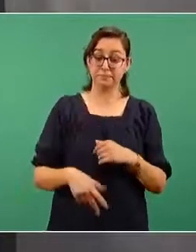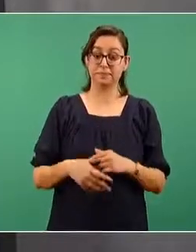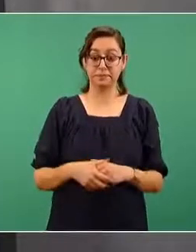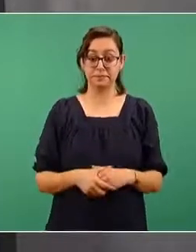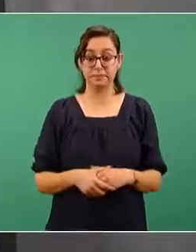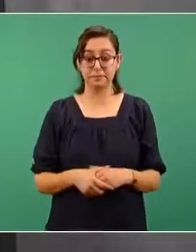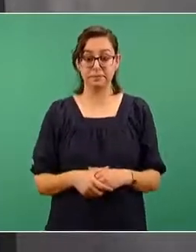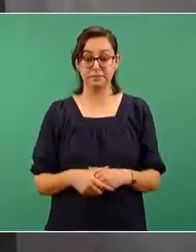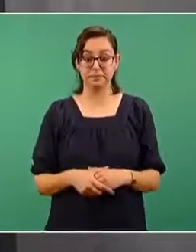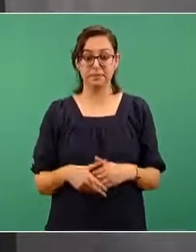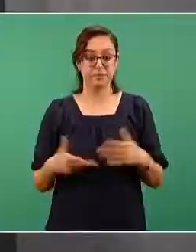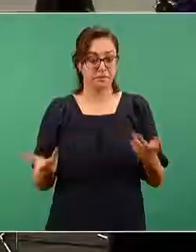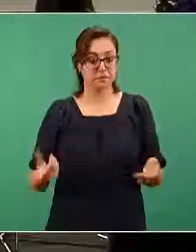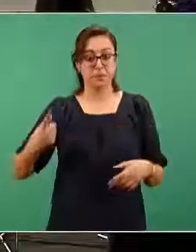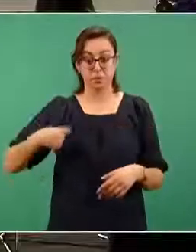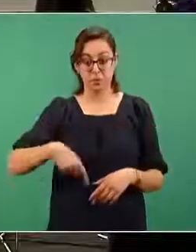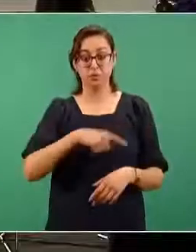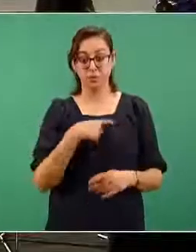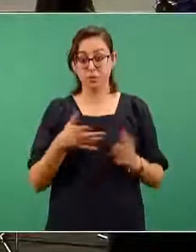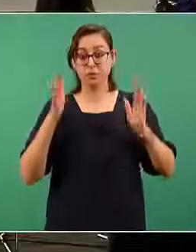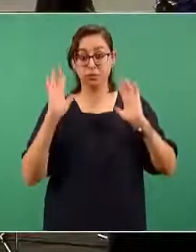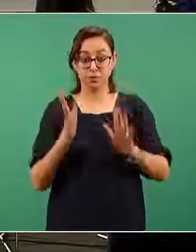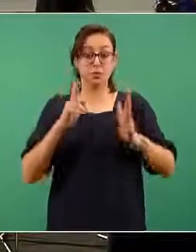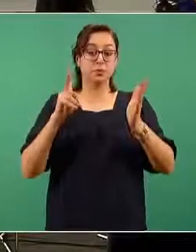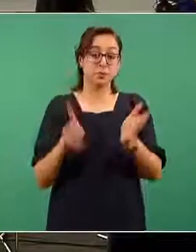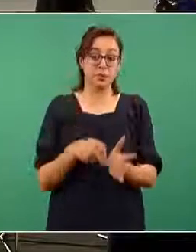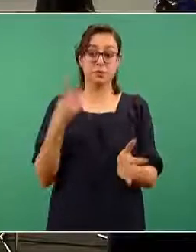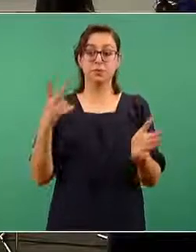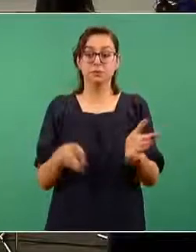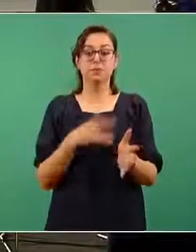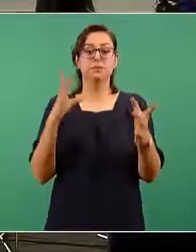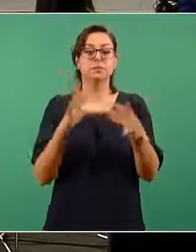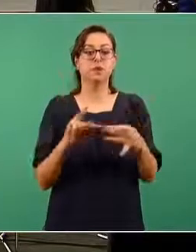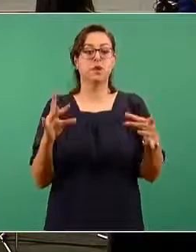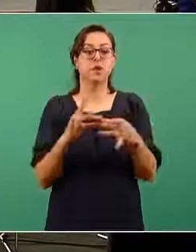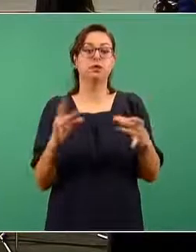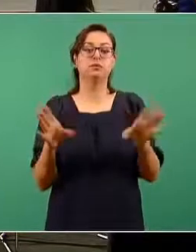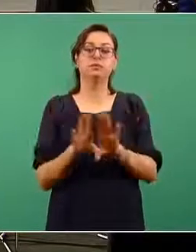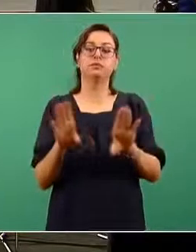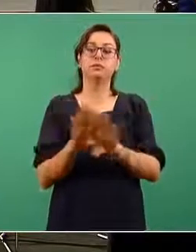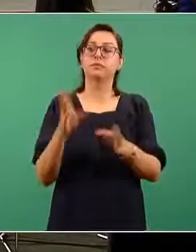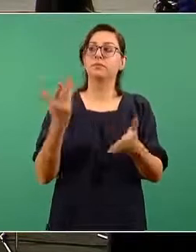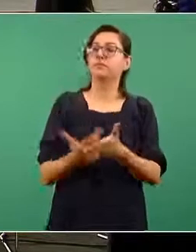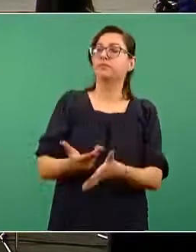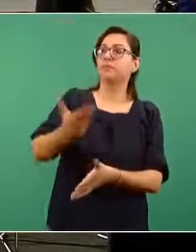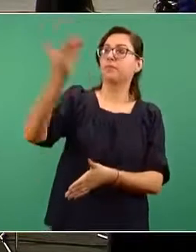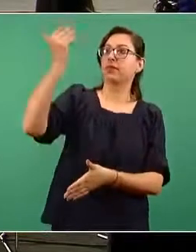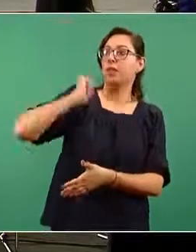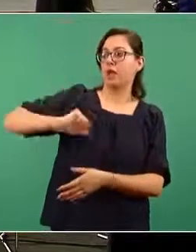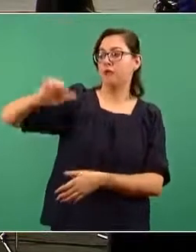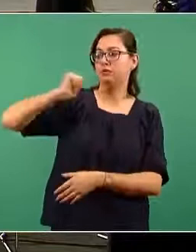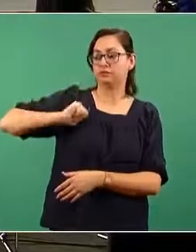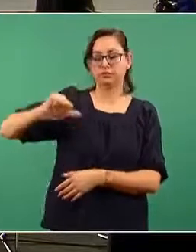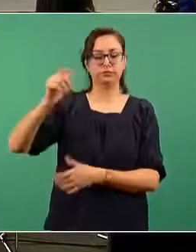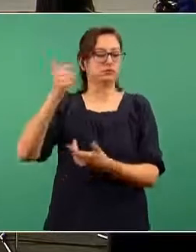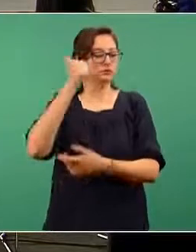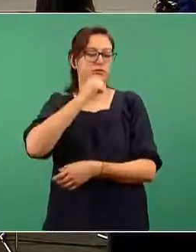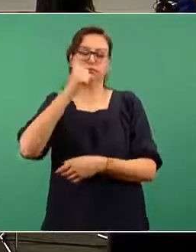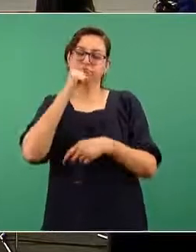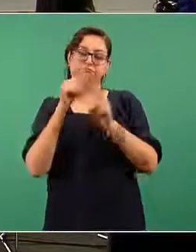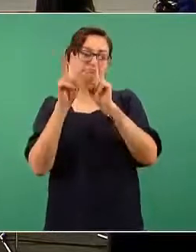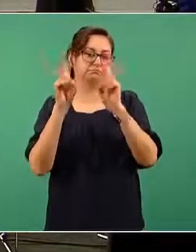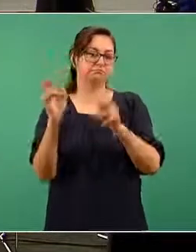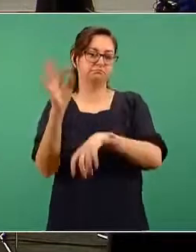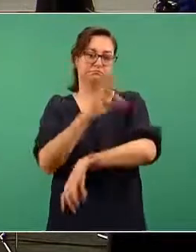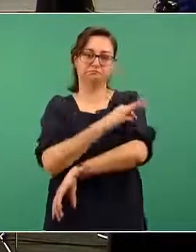hemos comentado los ejemplos históricos del daño que se le ha hecho a la salud pública cuando se alimenta